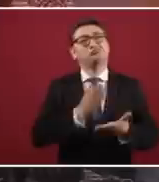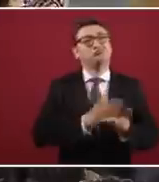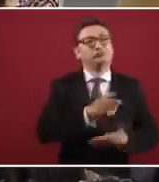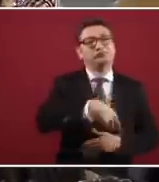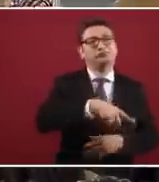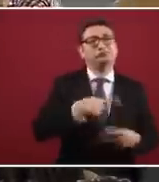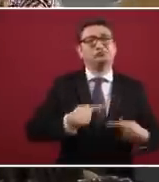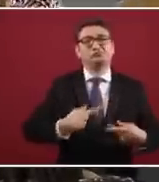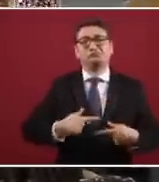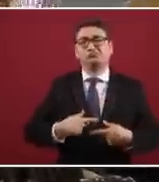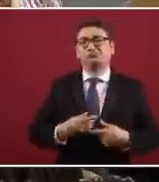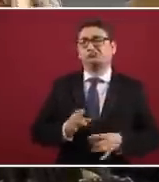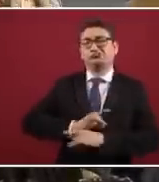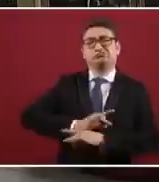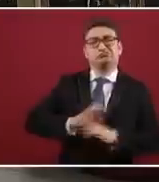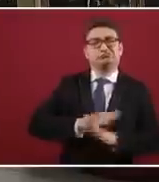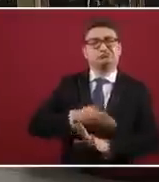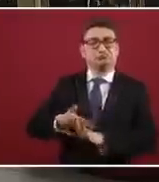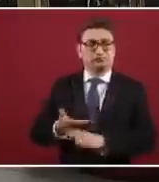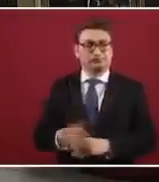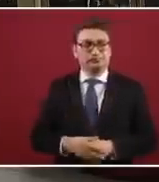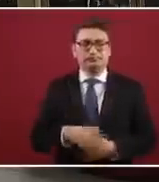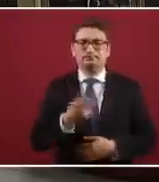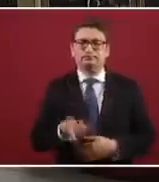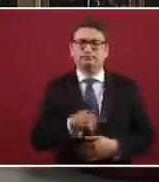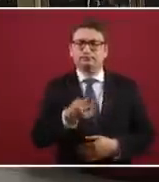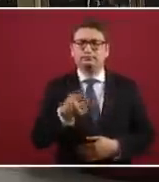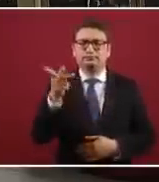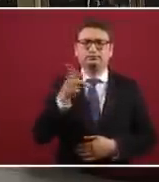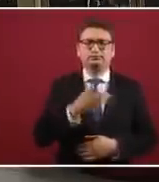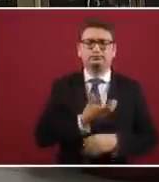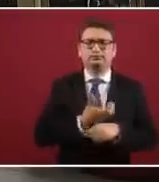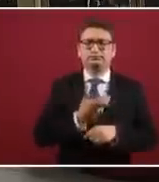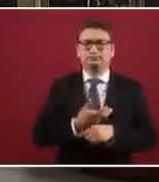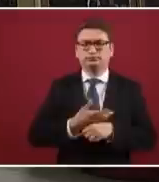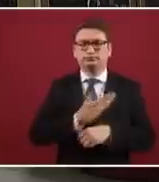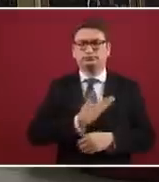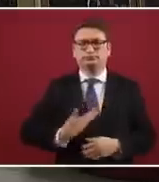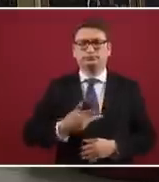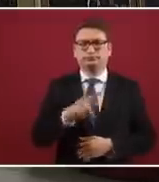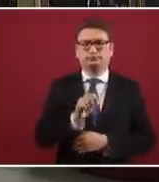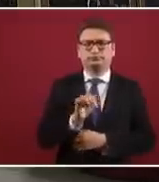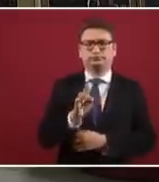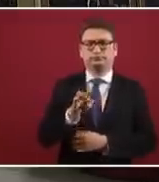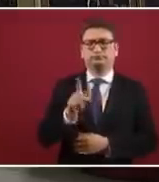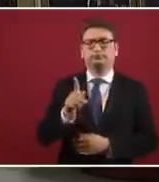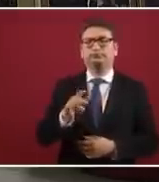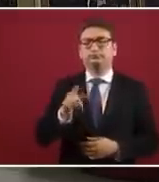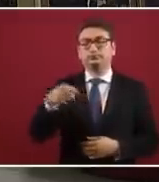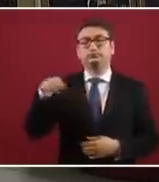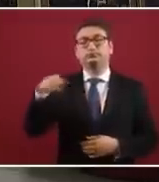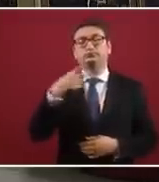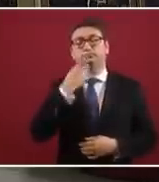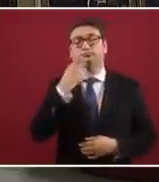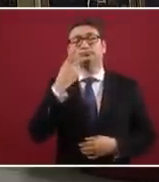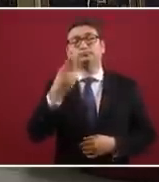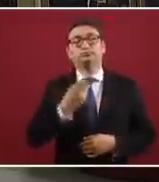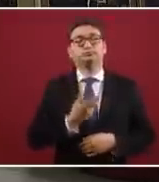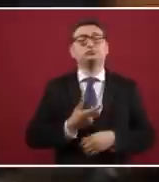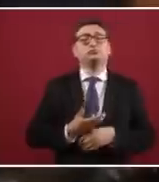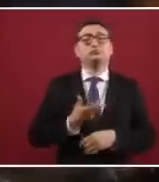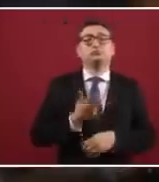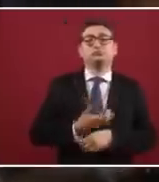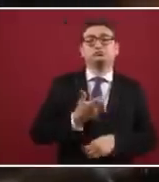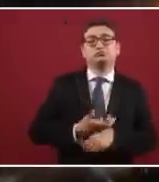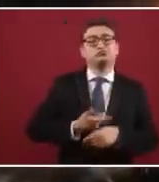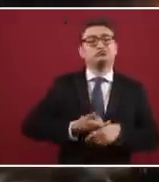Presidente, y preguntarle sobre las declaraciones del presidente Trump, que dice que México pues está usando a México en la frontera. ¿Cómo toma